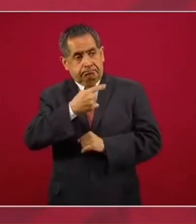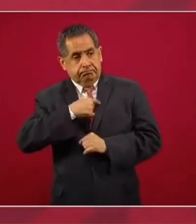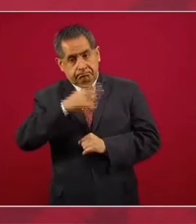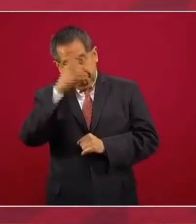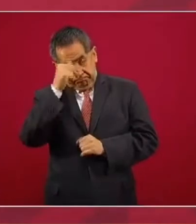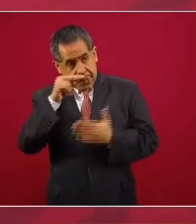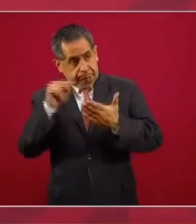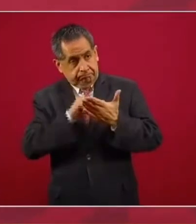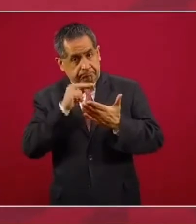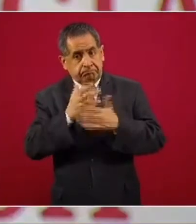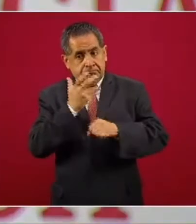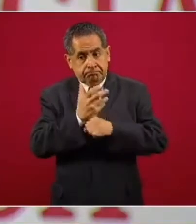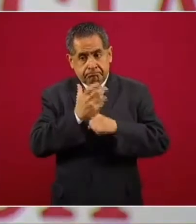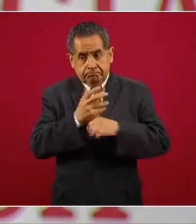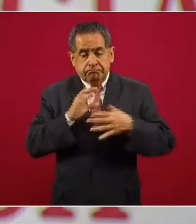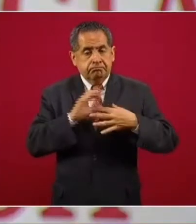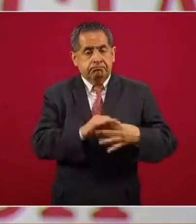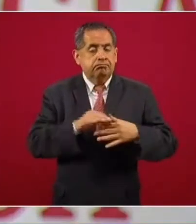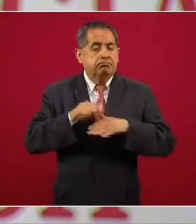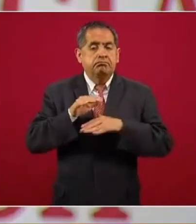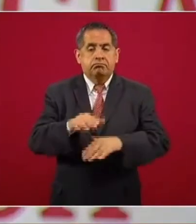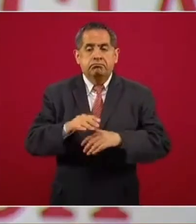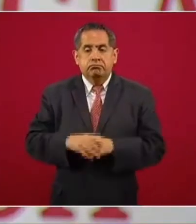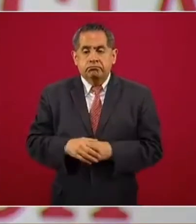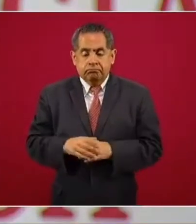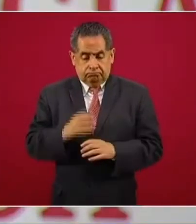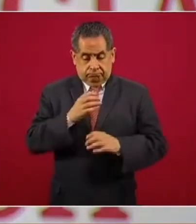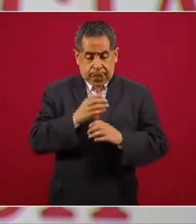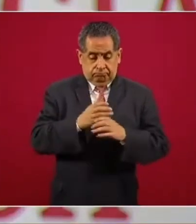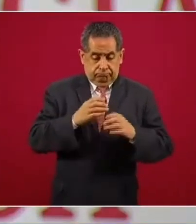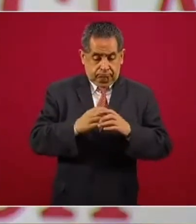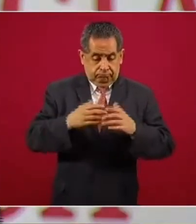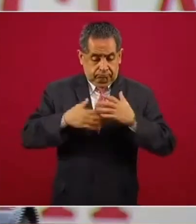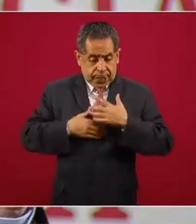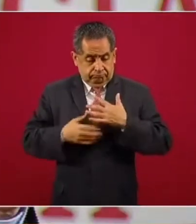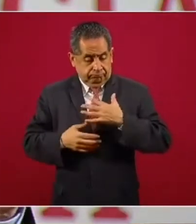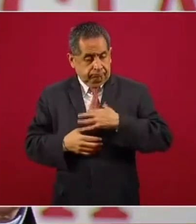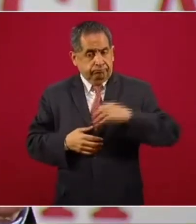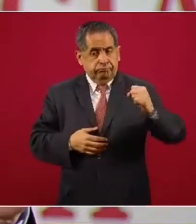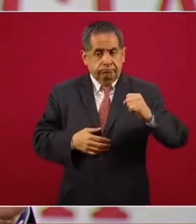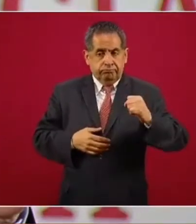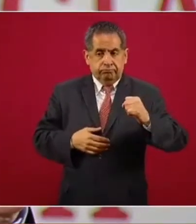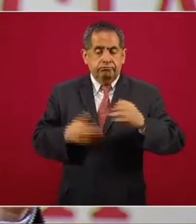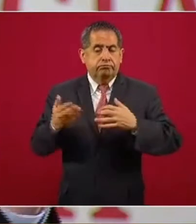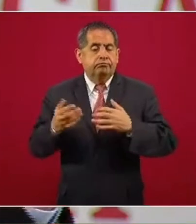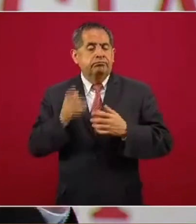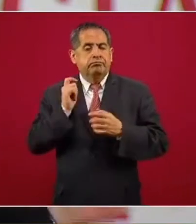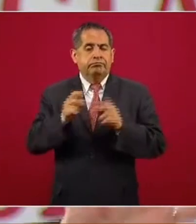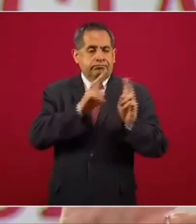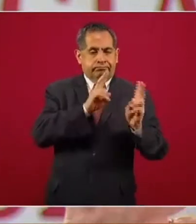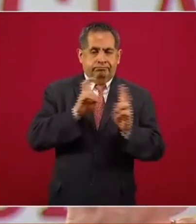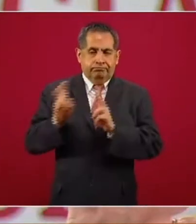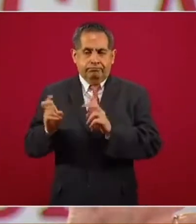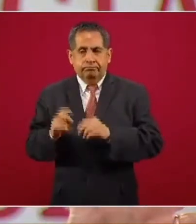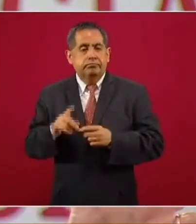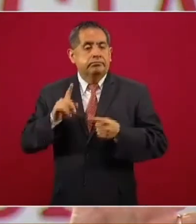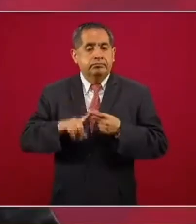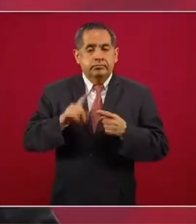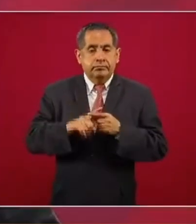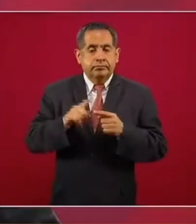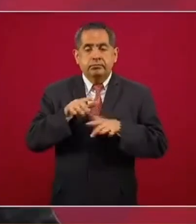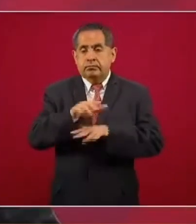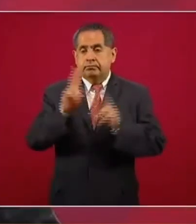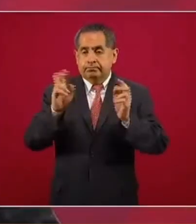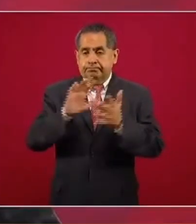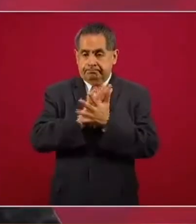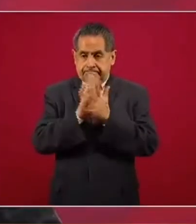vigentes respecto a los bienes divididos en dos grandes capítulos: lo que tiene que ver con el